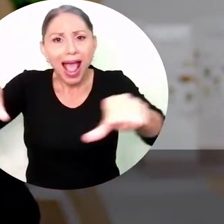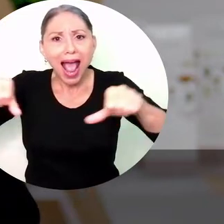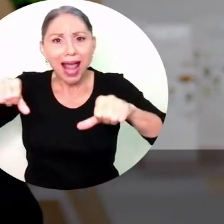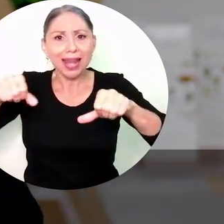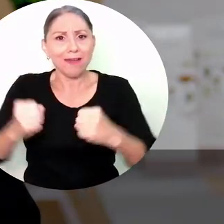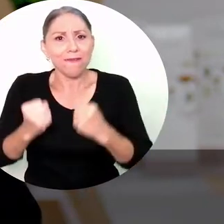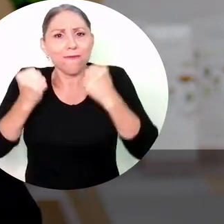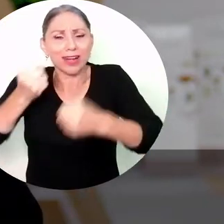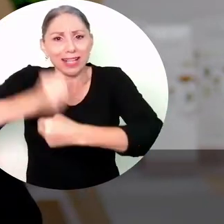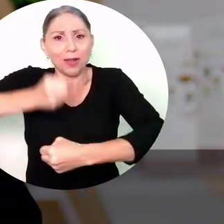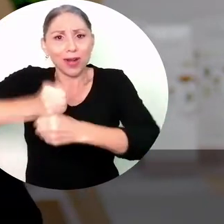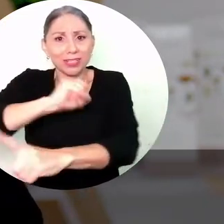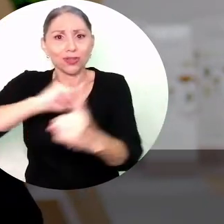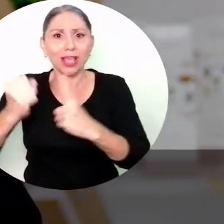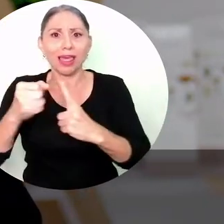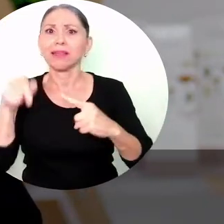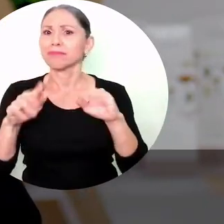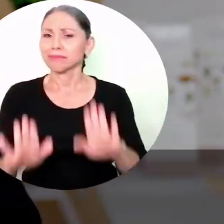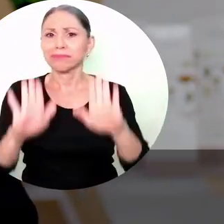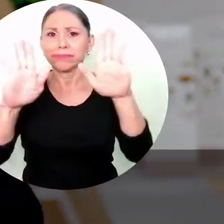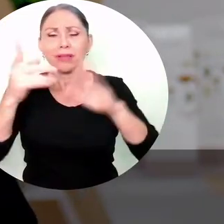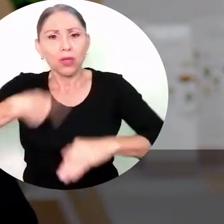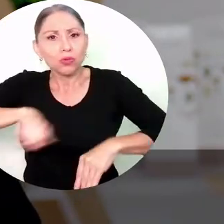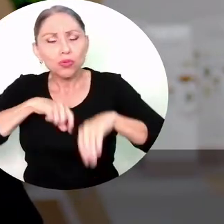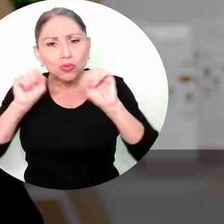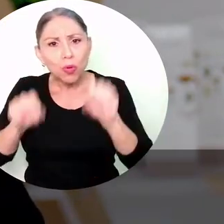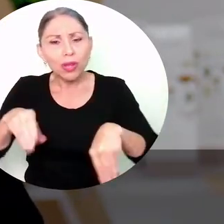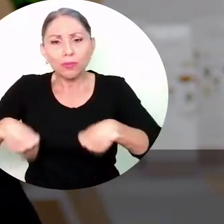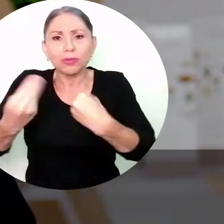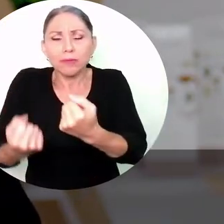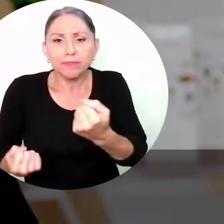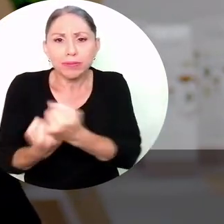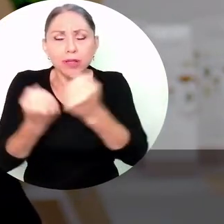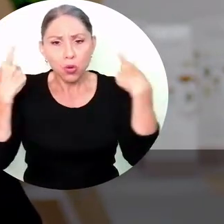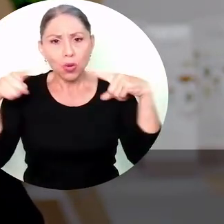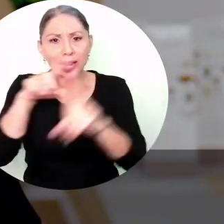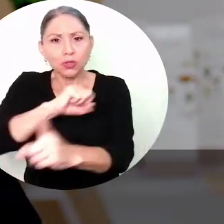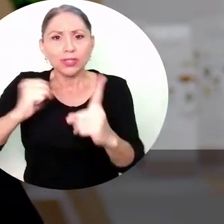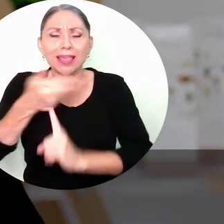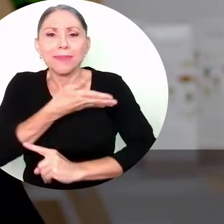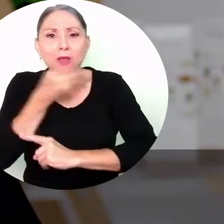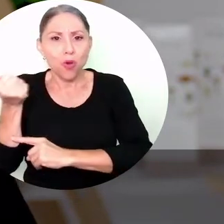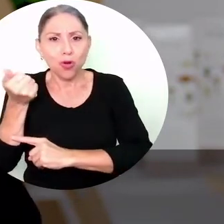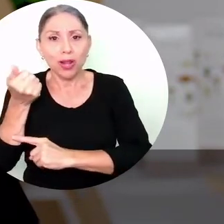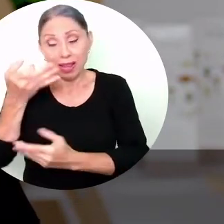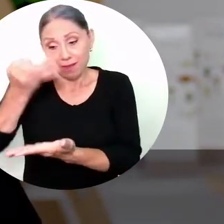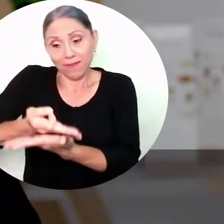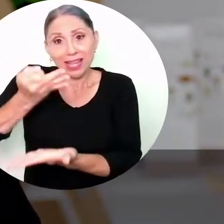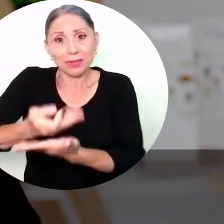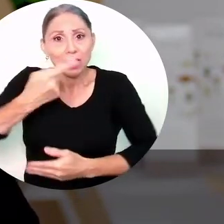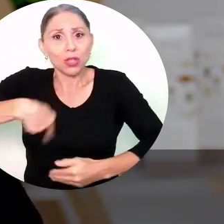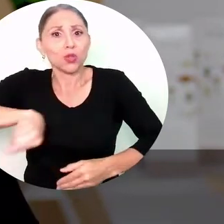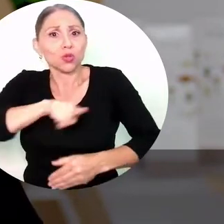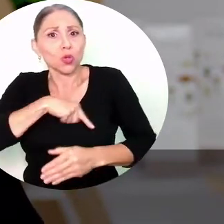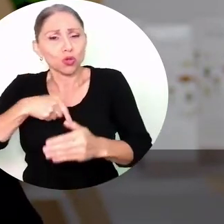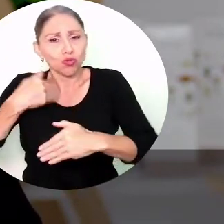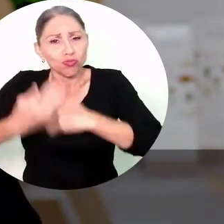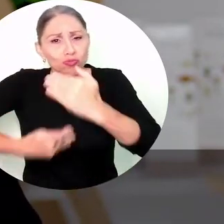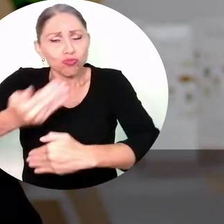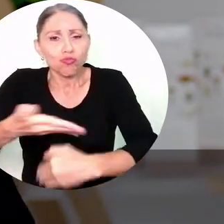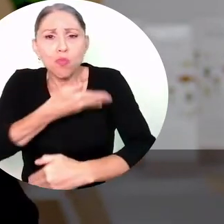sociedad. Sería increíble, porque en ese sentido podríamos aportar y hacer una sociedad mucho mejor y que financieramente